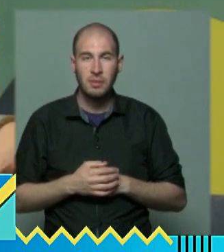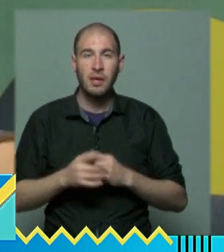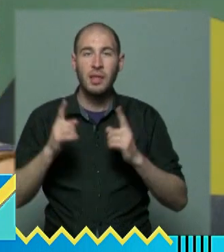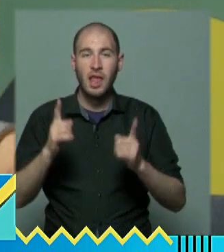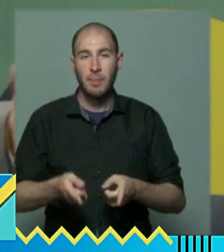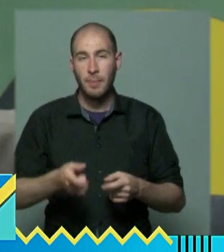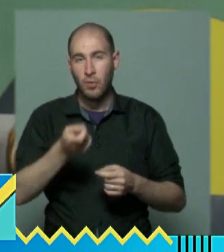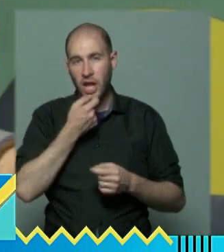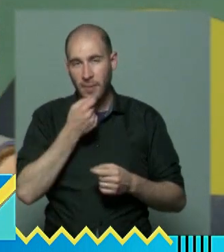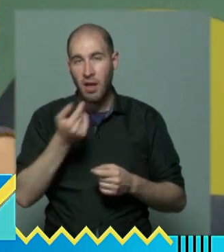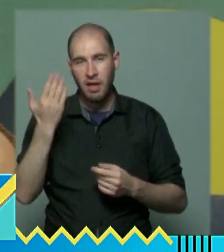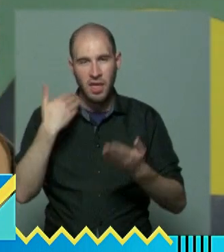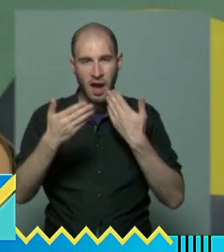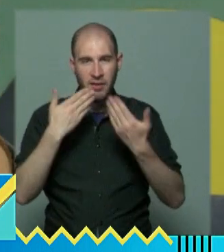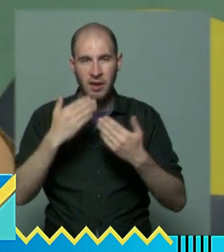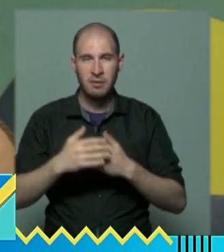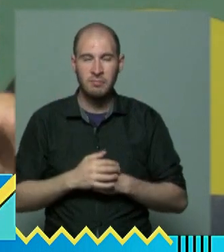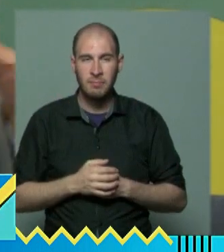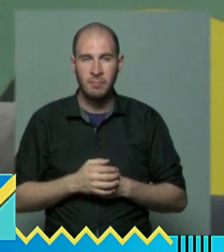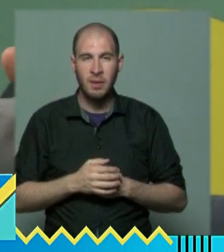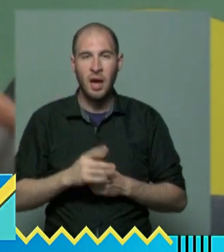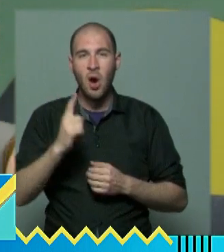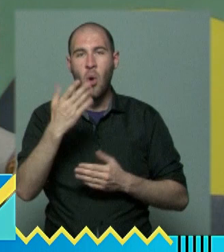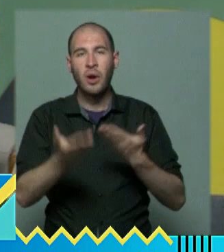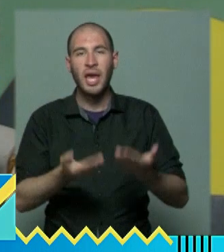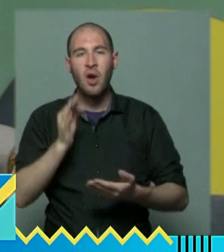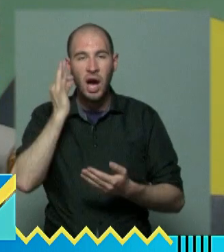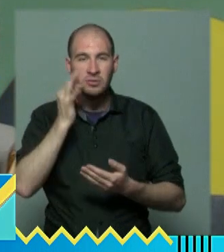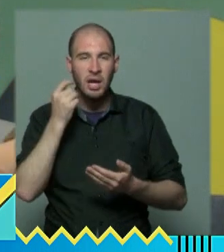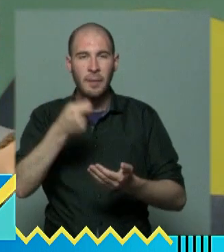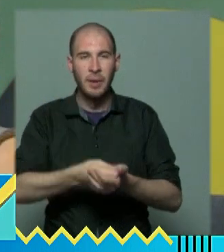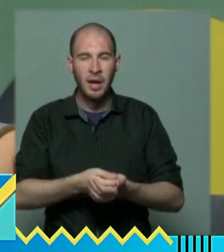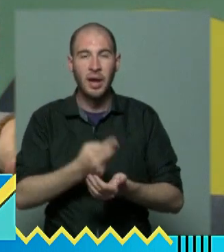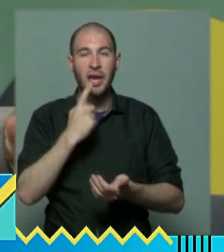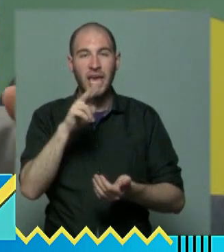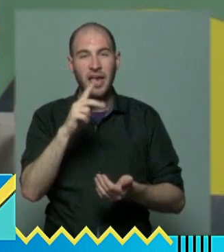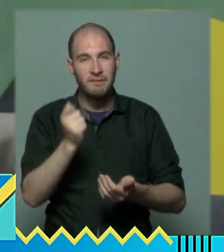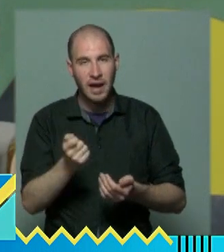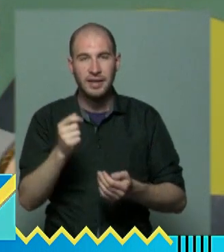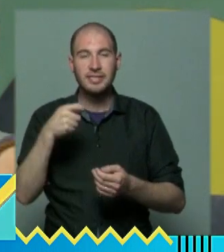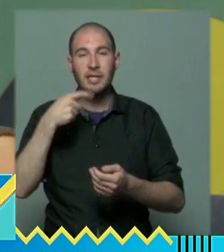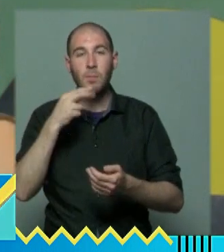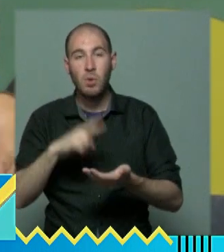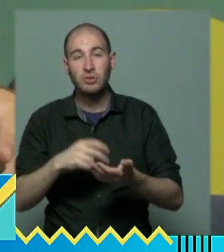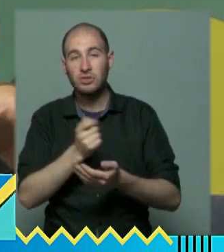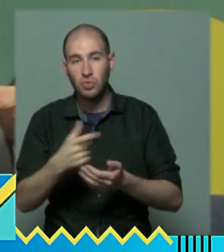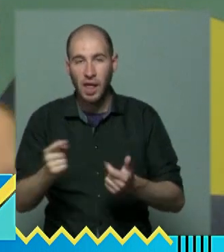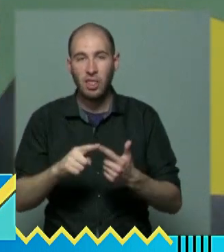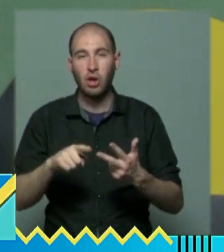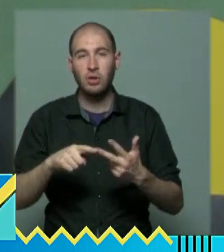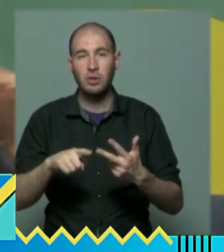por ejemplo, lo que hablábamos recién, el kilo de azúcar paga IVA, paga ganancias,